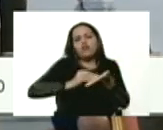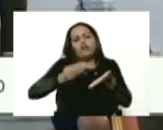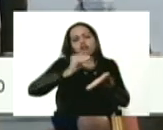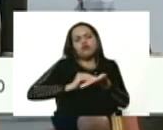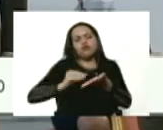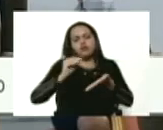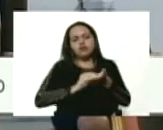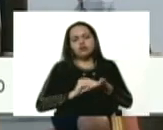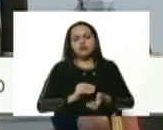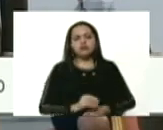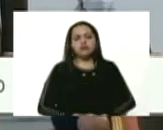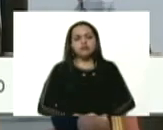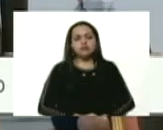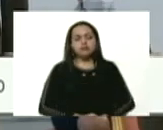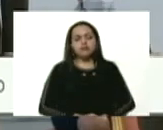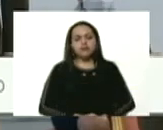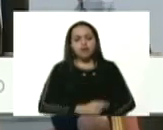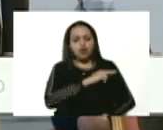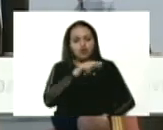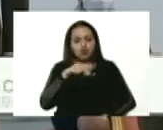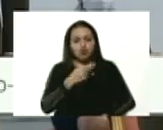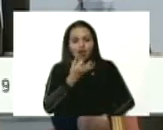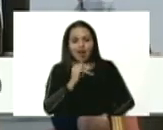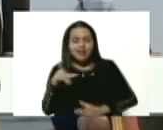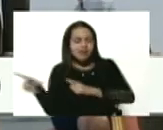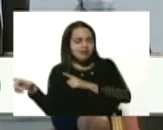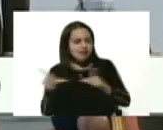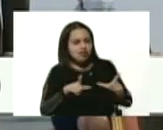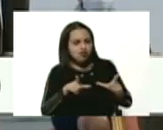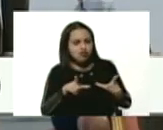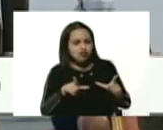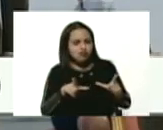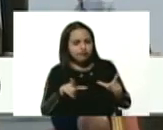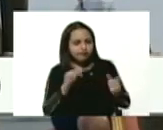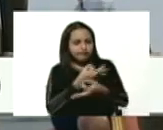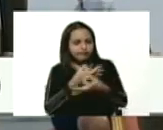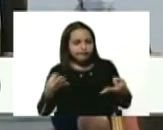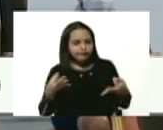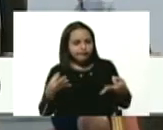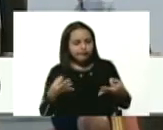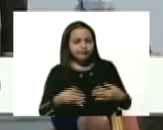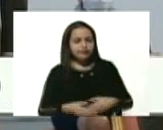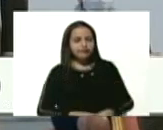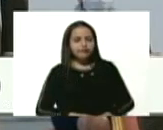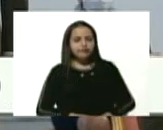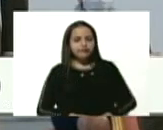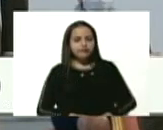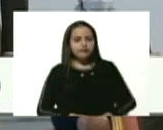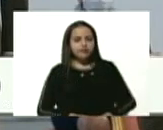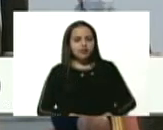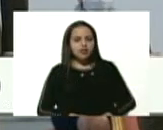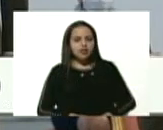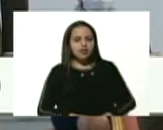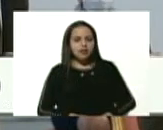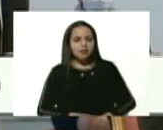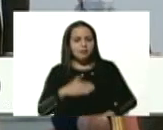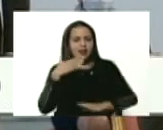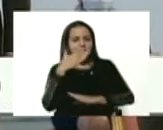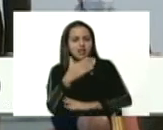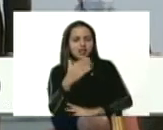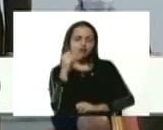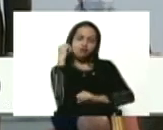y estamos listos, prestos y preparados para salir